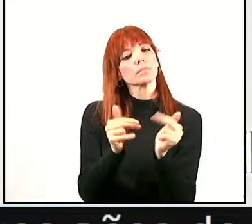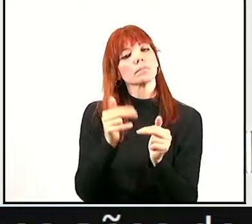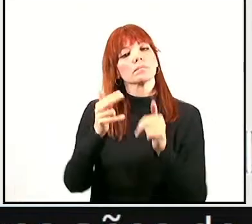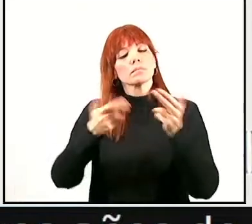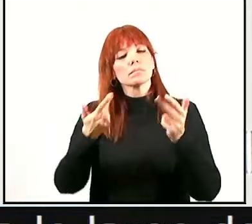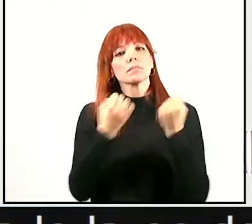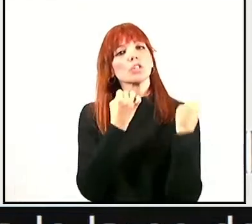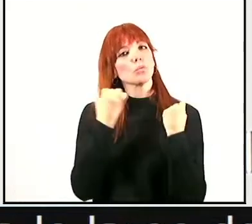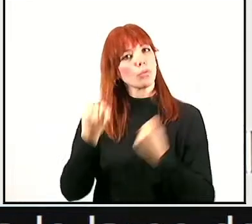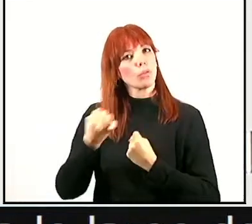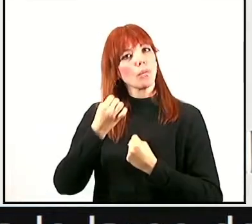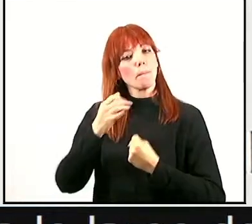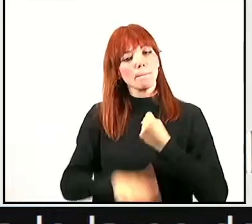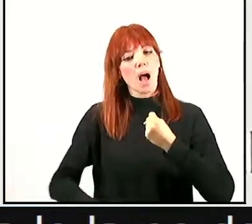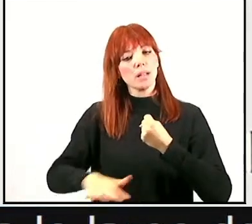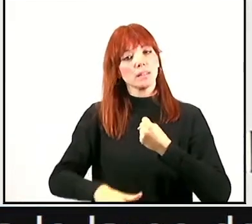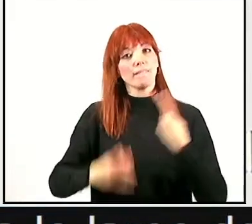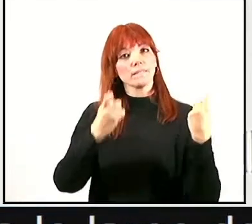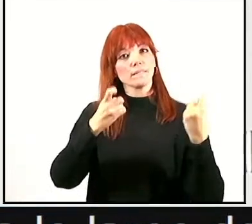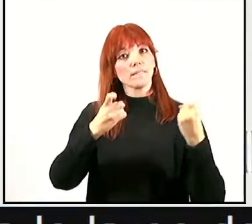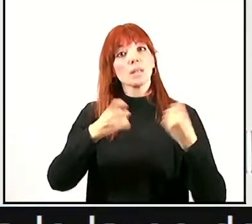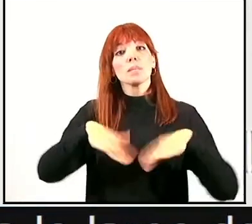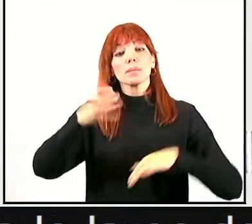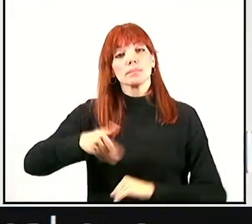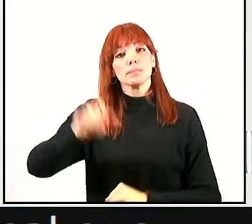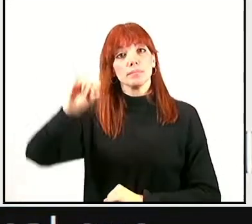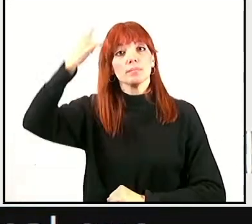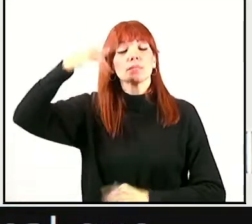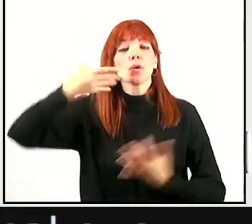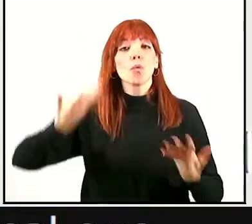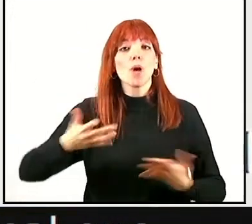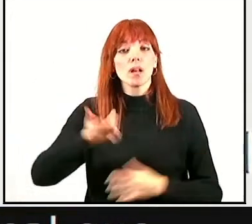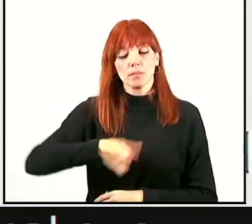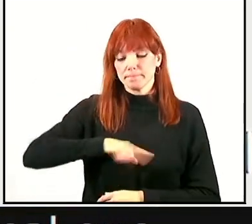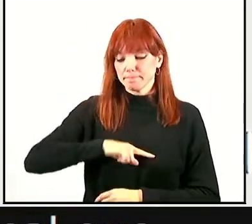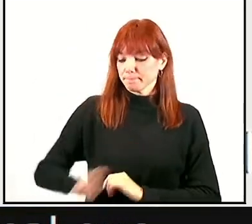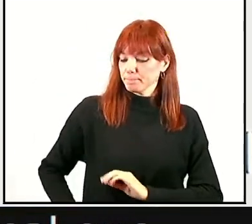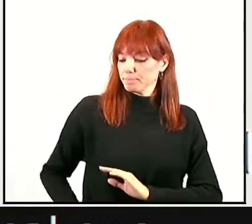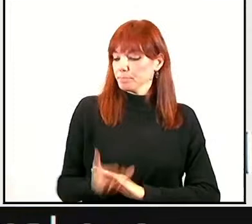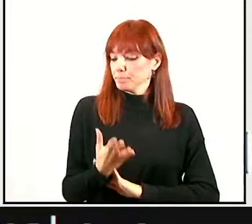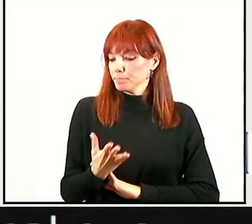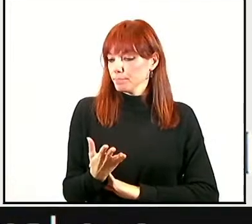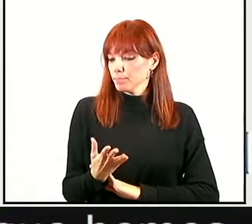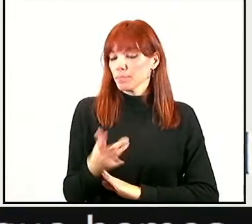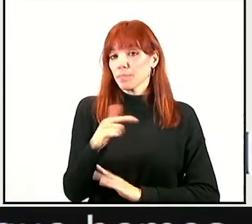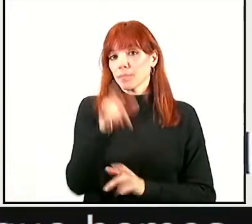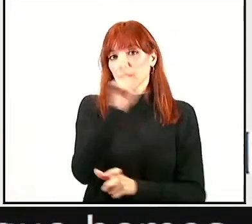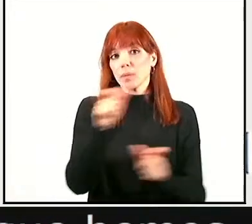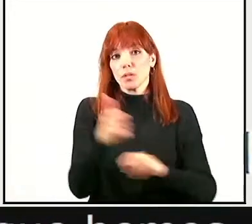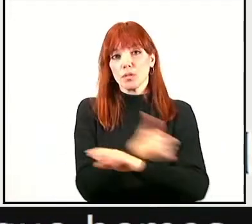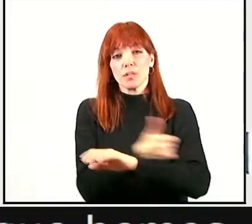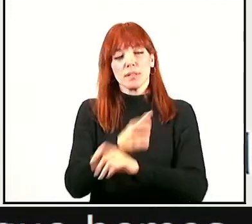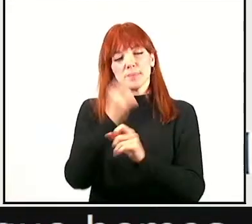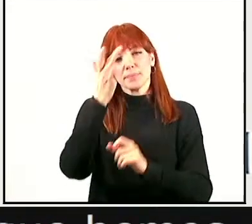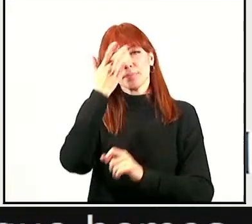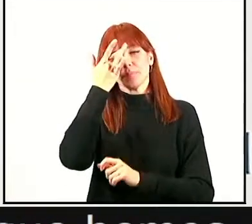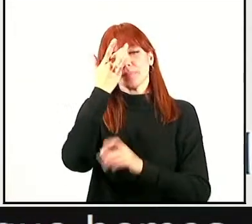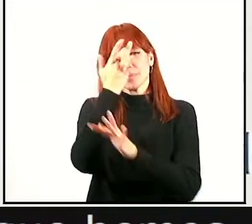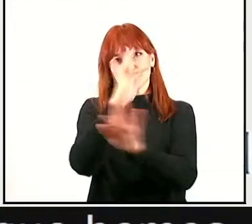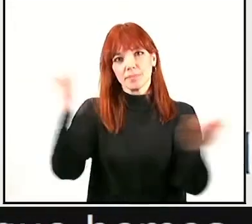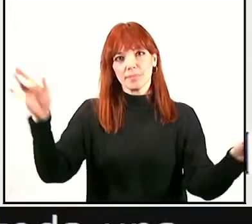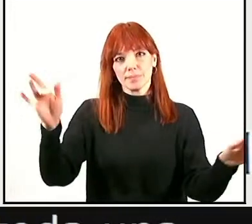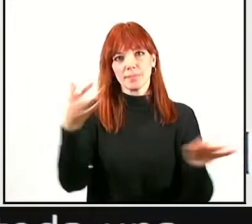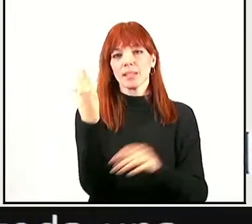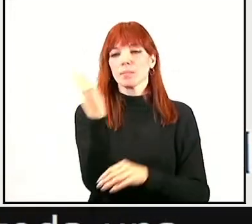arquitectura institucional que necesitábamos, pero lo más importante es que hemos ido generando en la ciudadanía extremeña toda una nueva